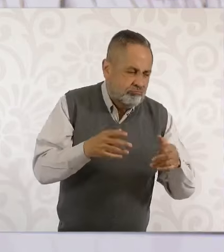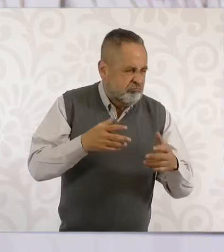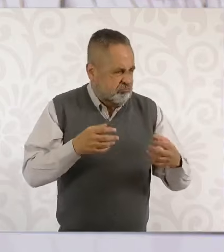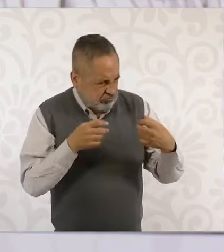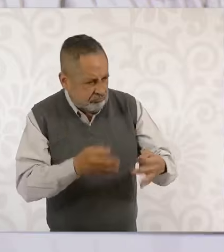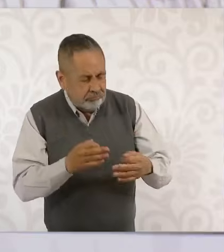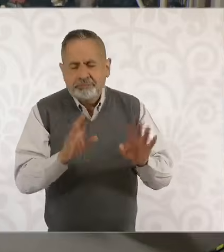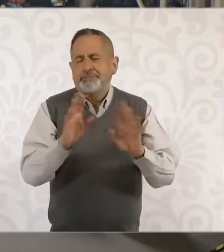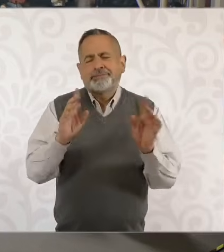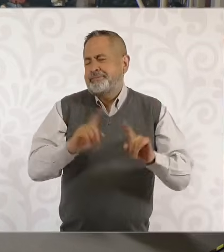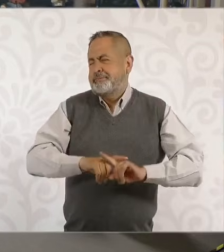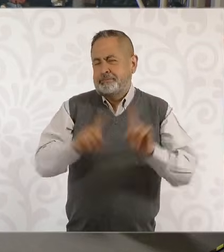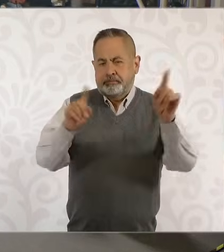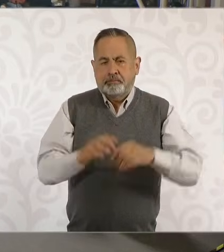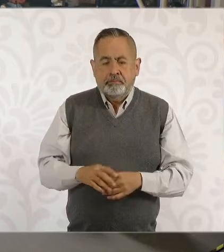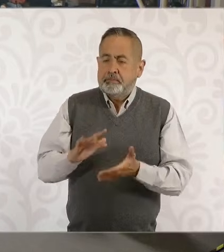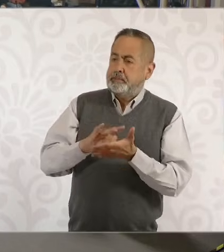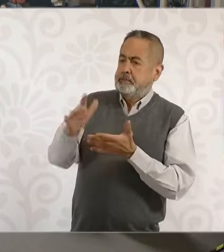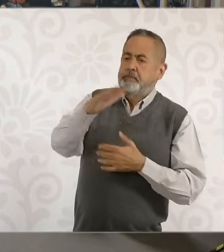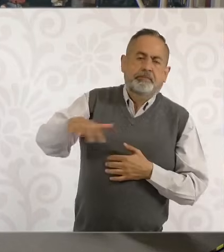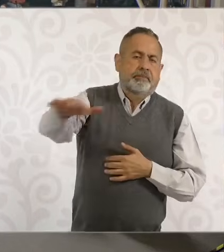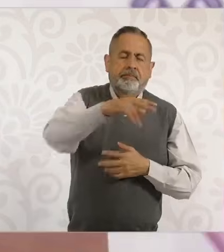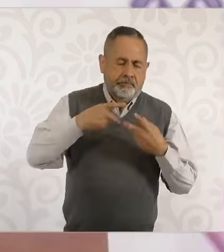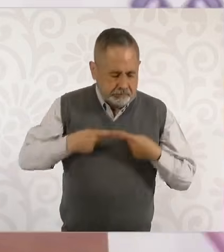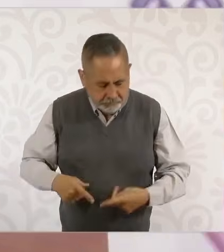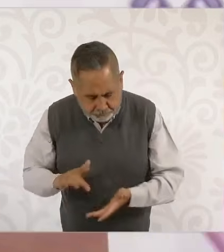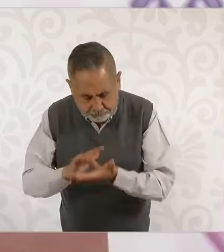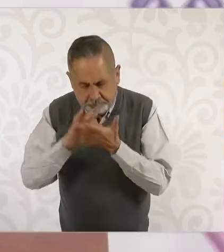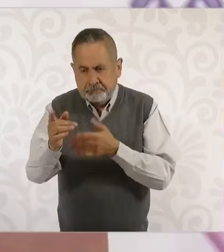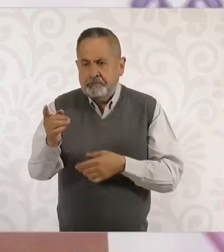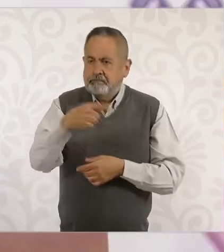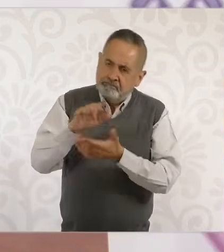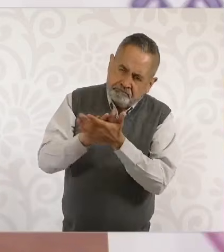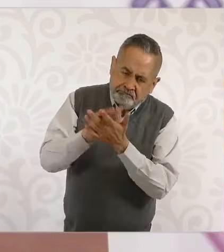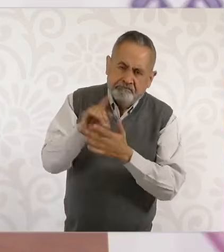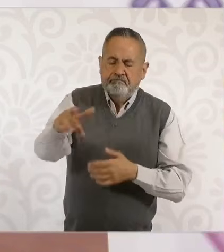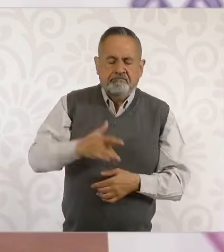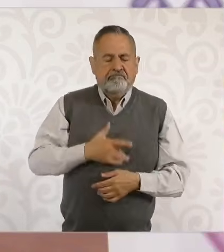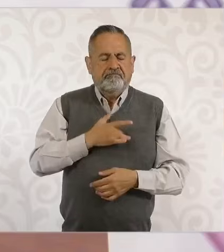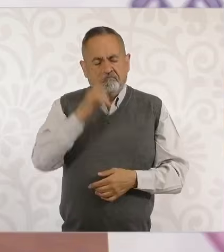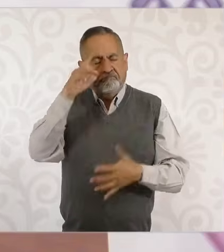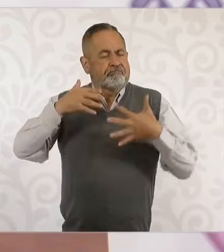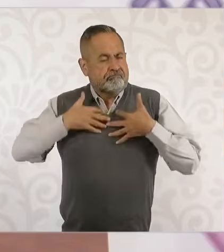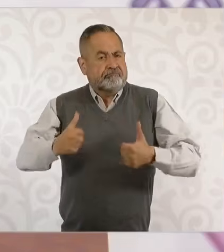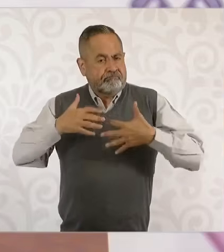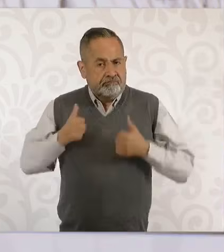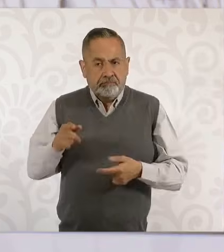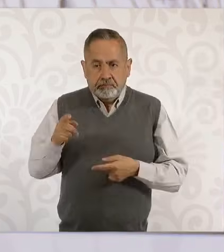Y pues agradecer a la gente siempre la sensibilidad y el